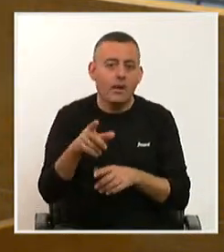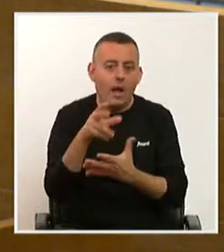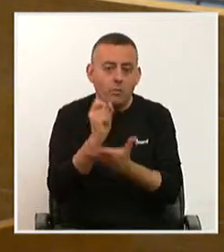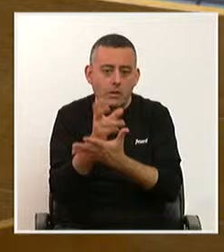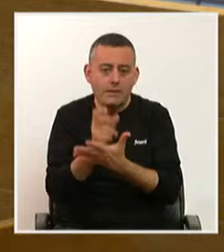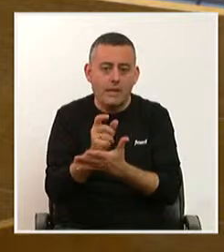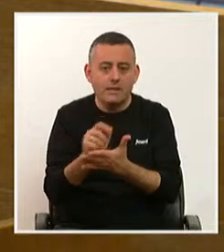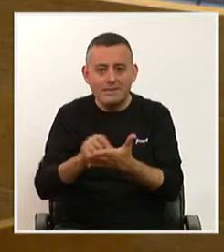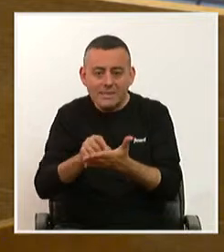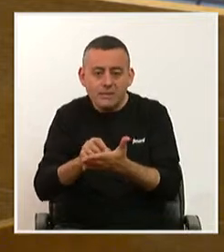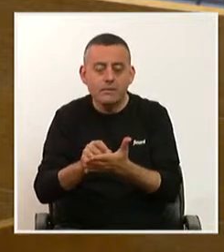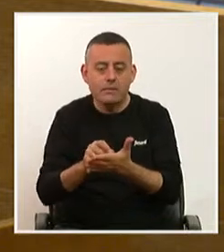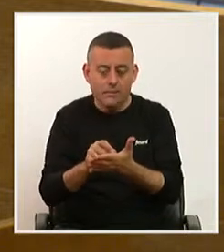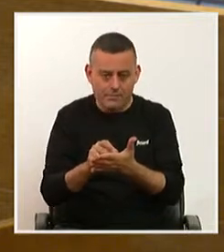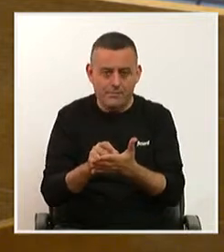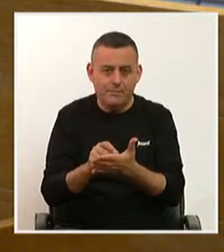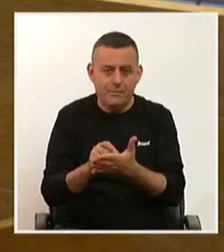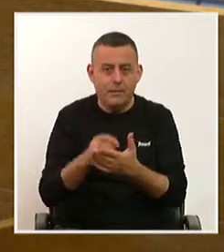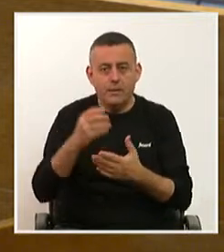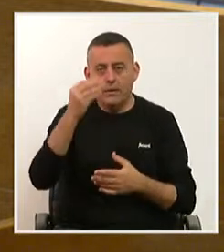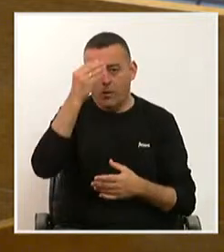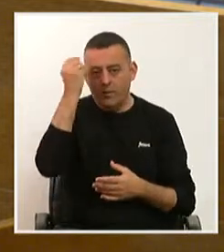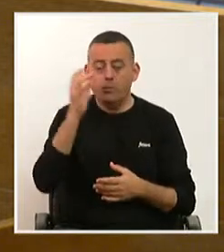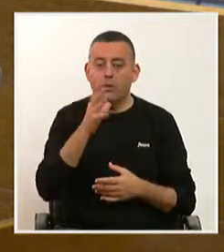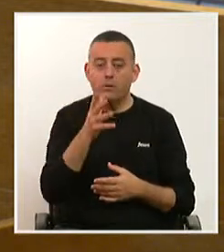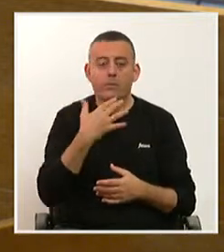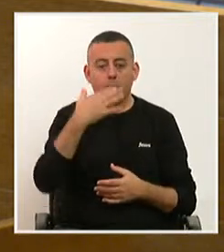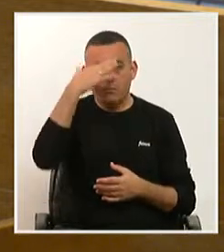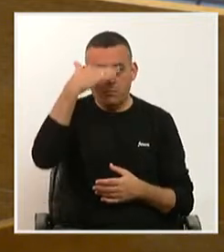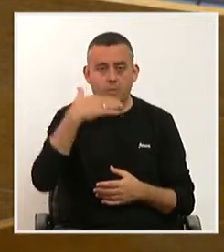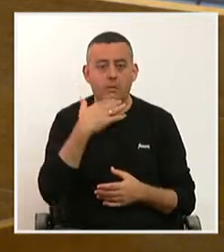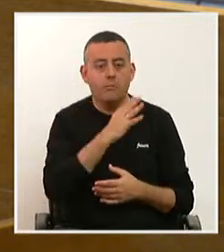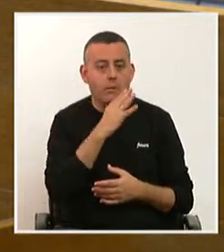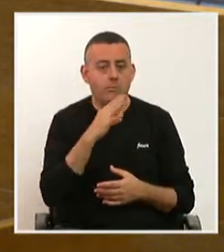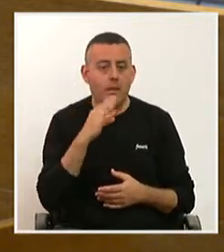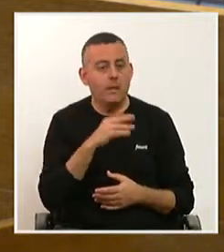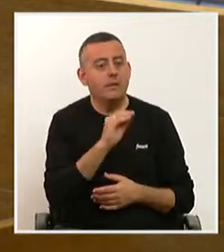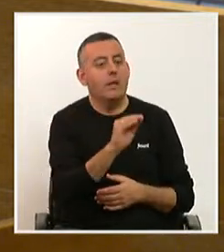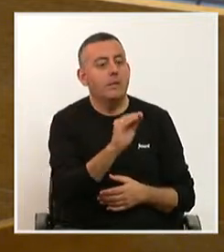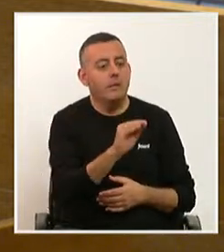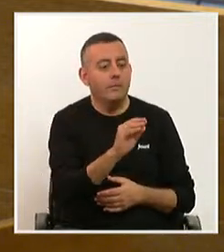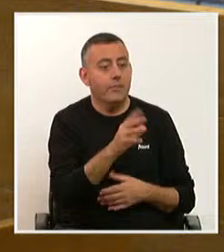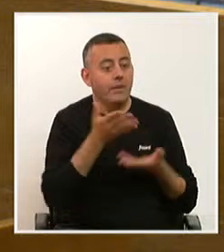Direct esc preguntar pares y mares de